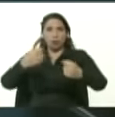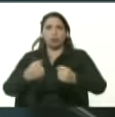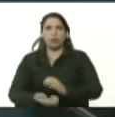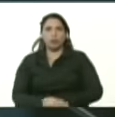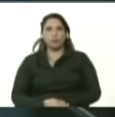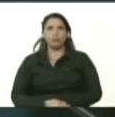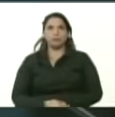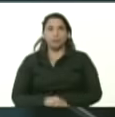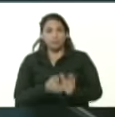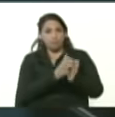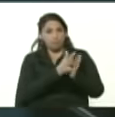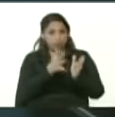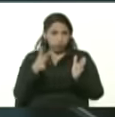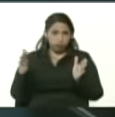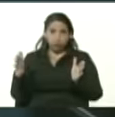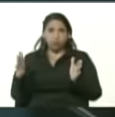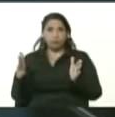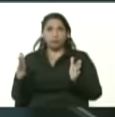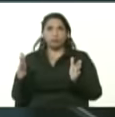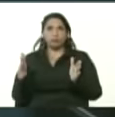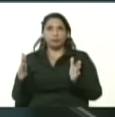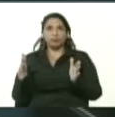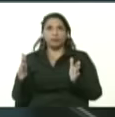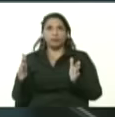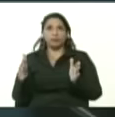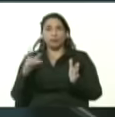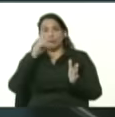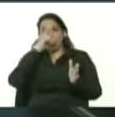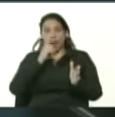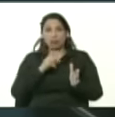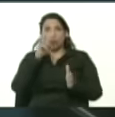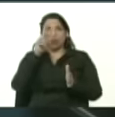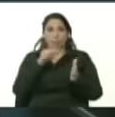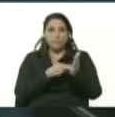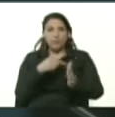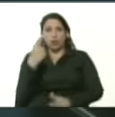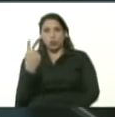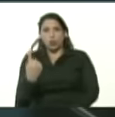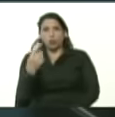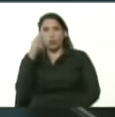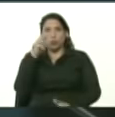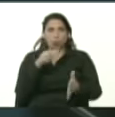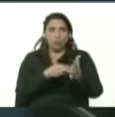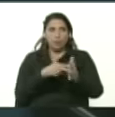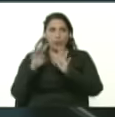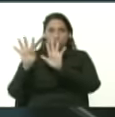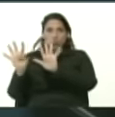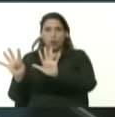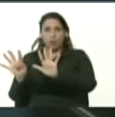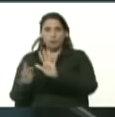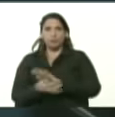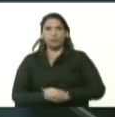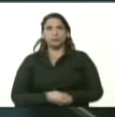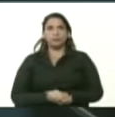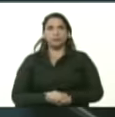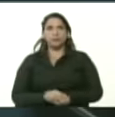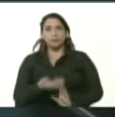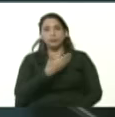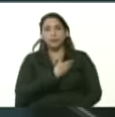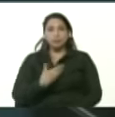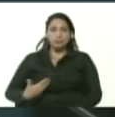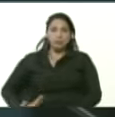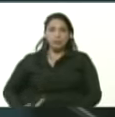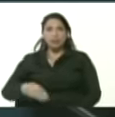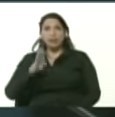En el periodo comprendido entre el año 2001 y 2009, el presidente George